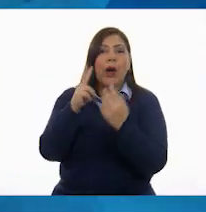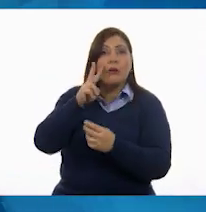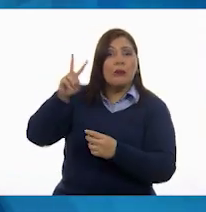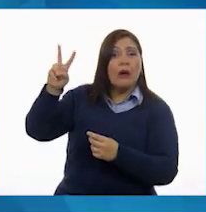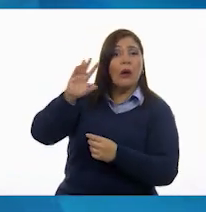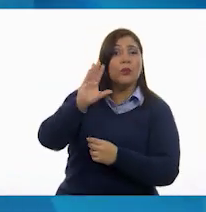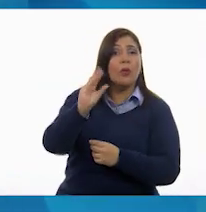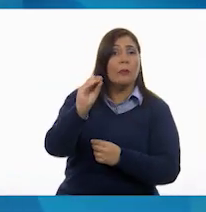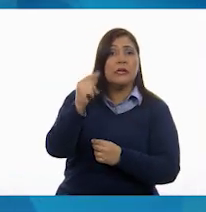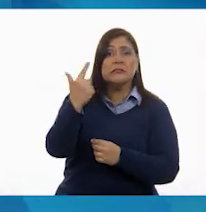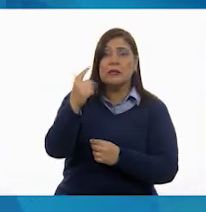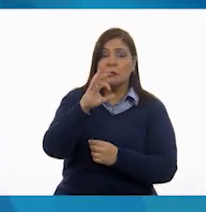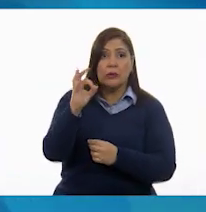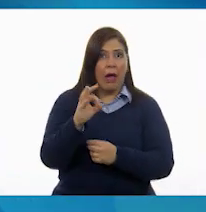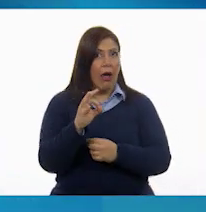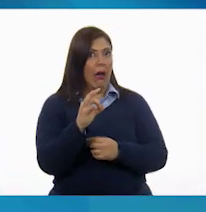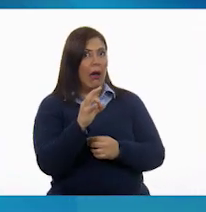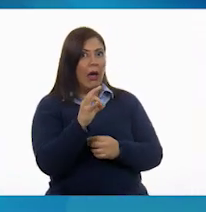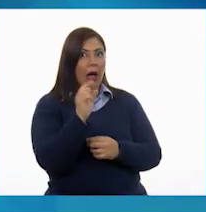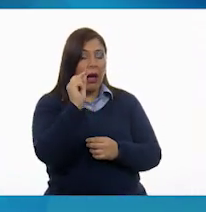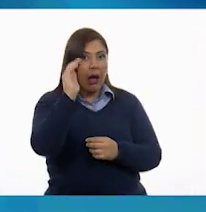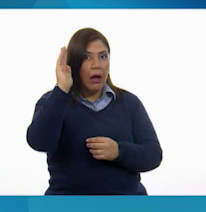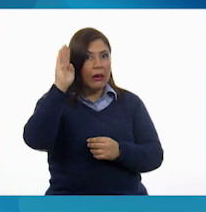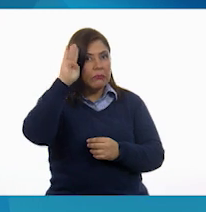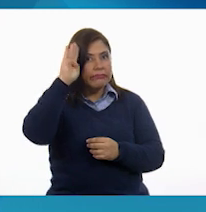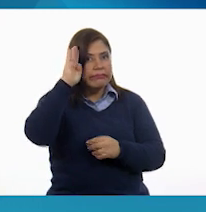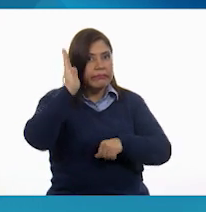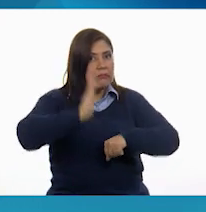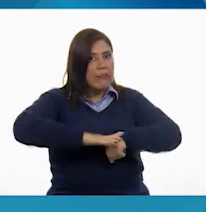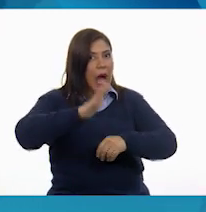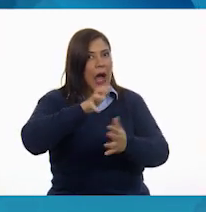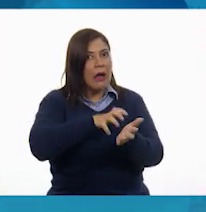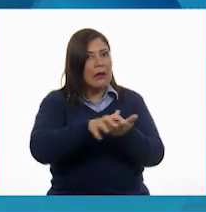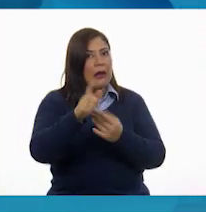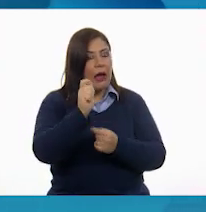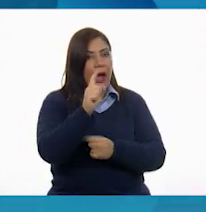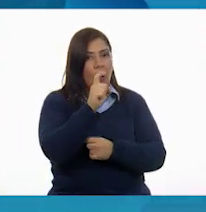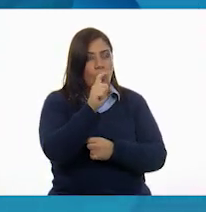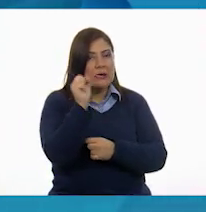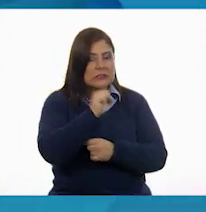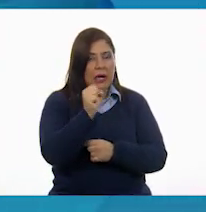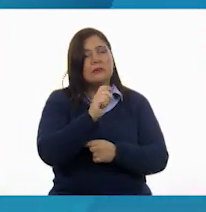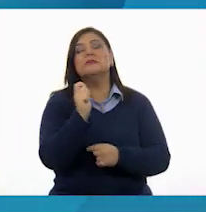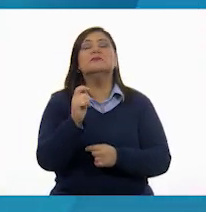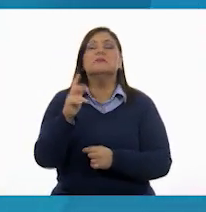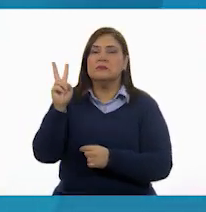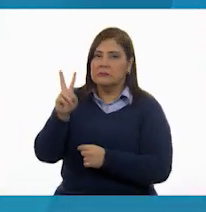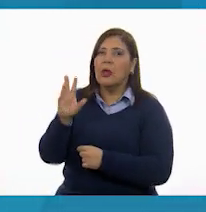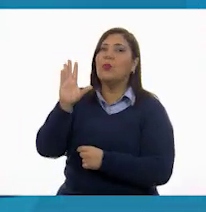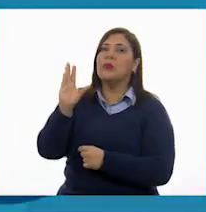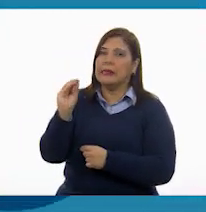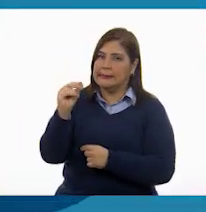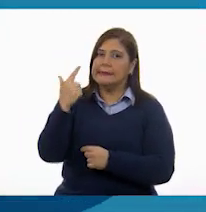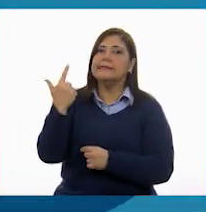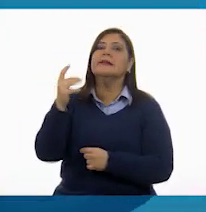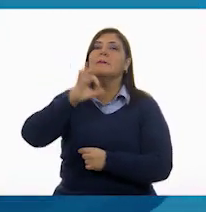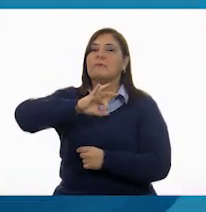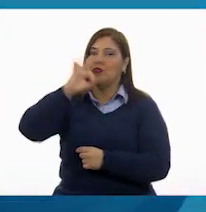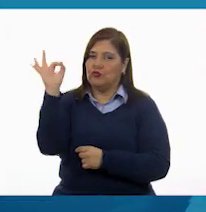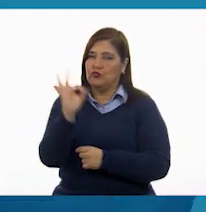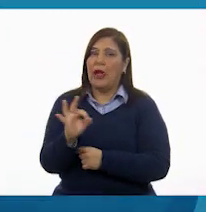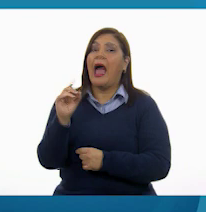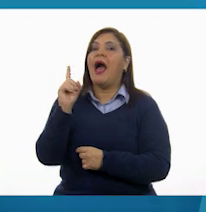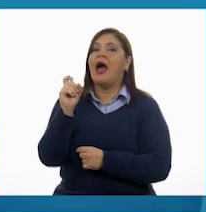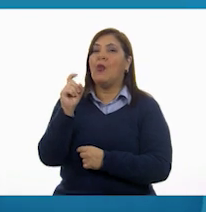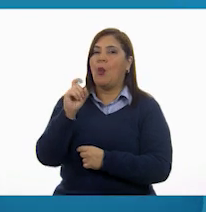97%. O sea, es casi toda. Casi toda. El 97% de agua que tiene nuestro planeta es